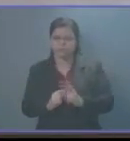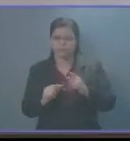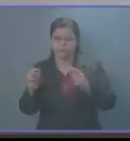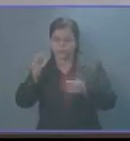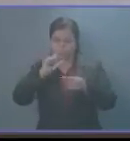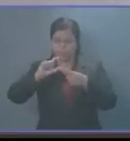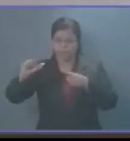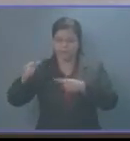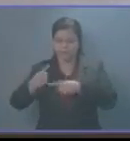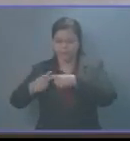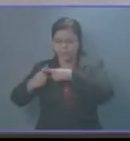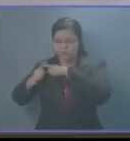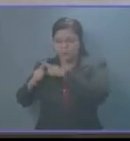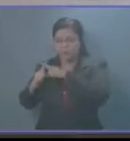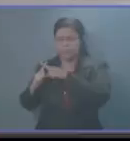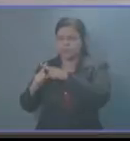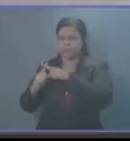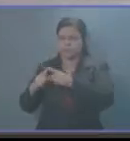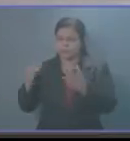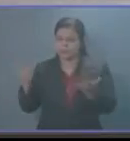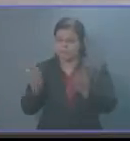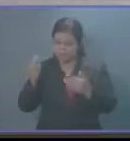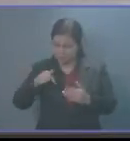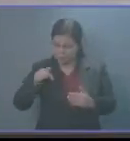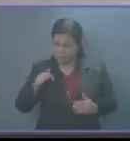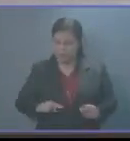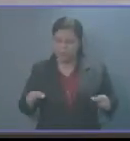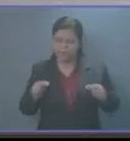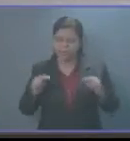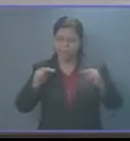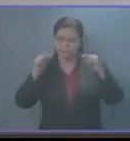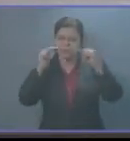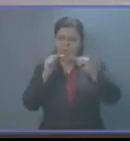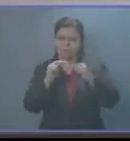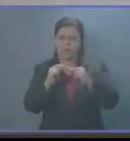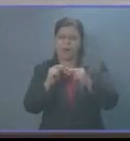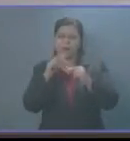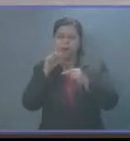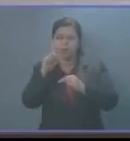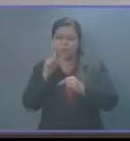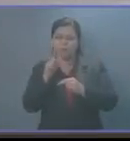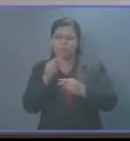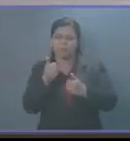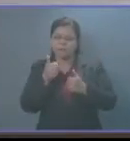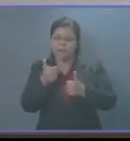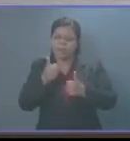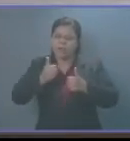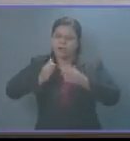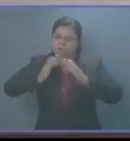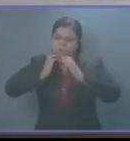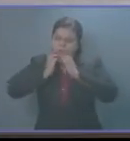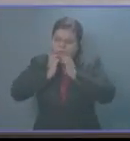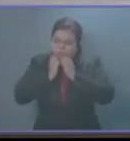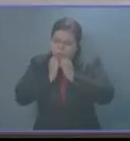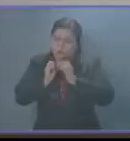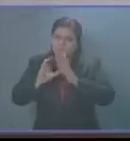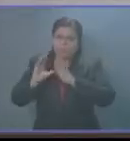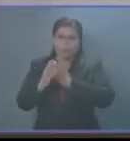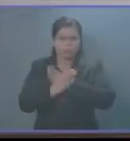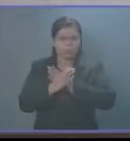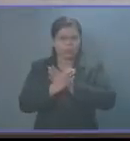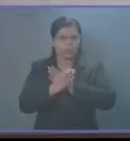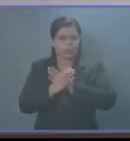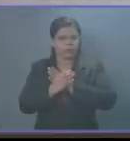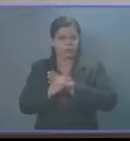Semana Santa celebrada en Chalchuapa como bien cultural intangible de la nación. Por lo